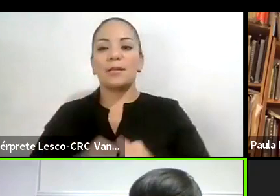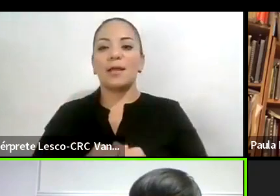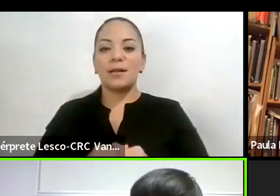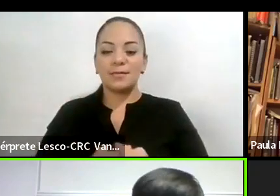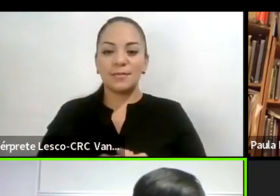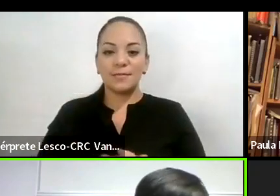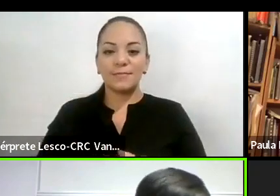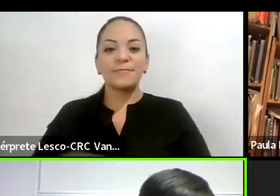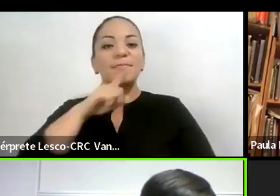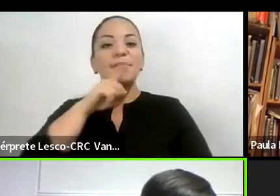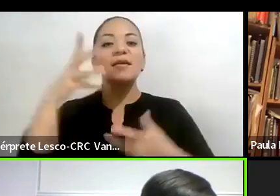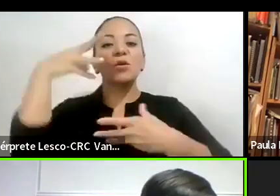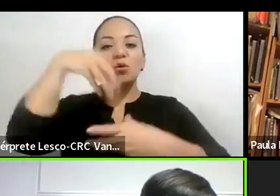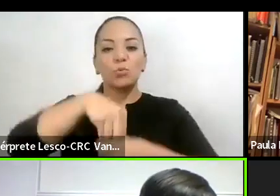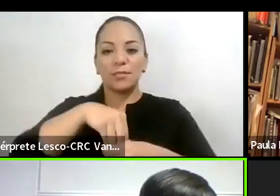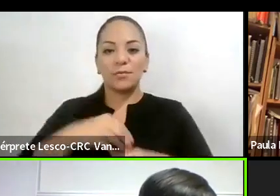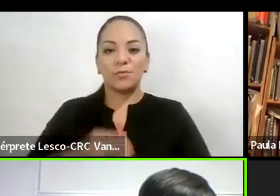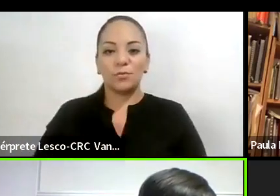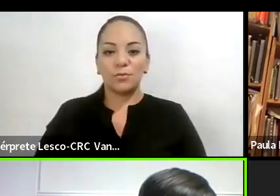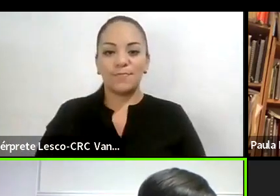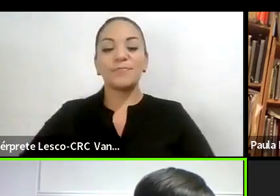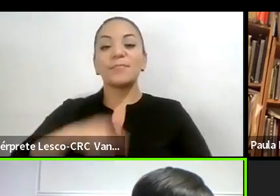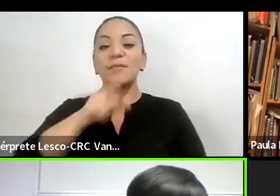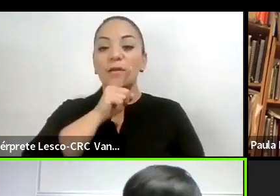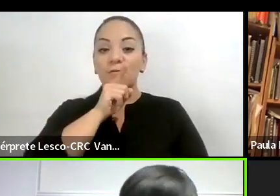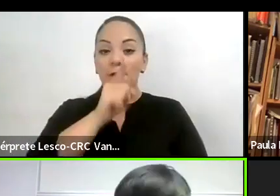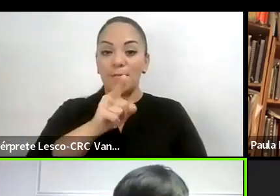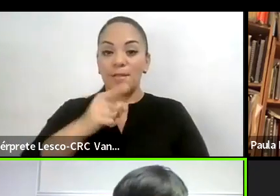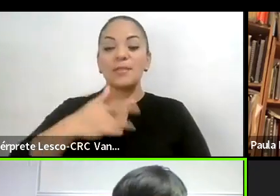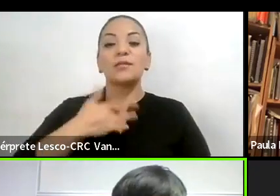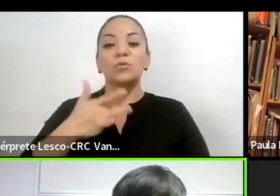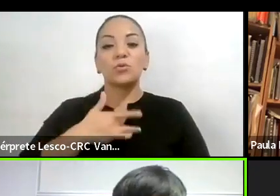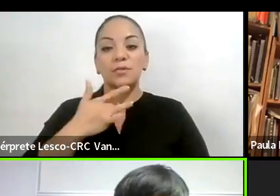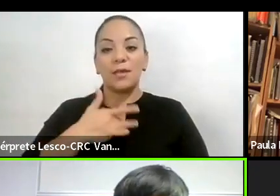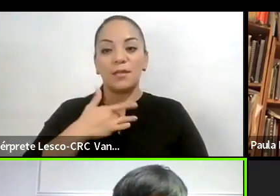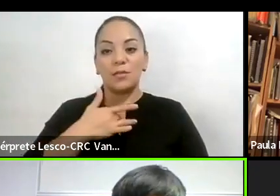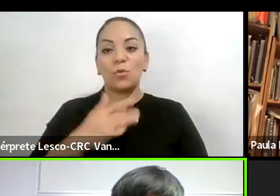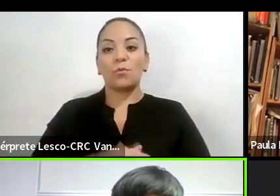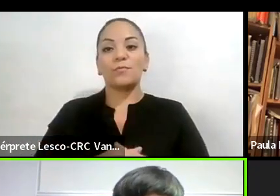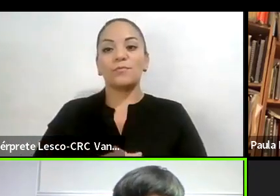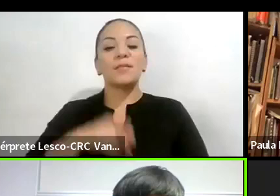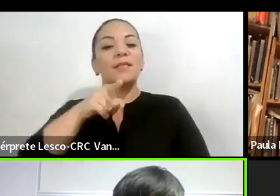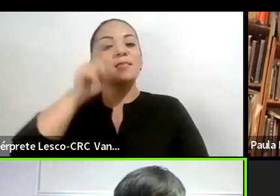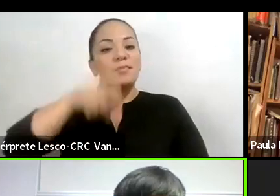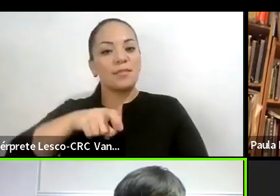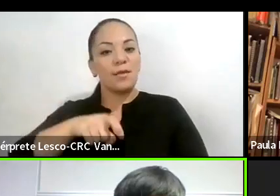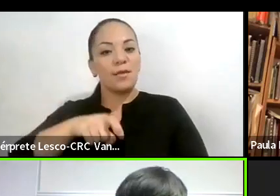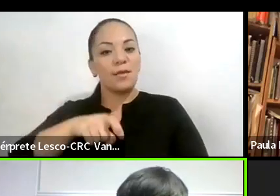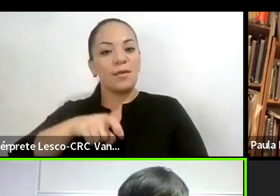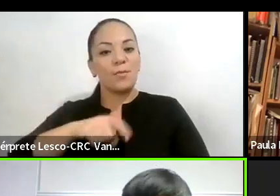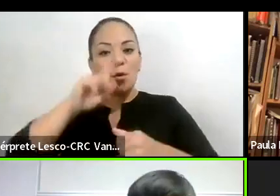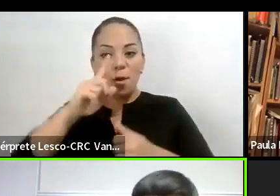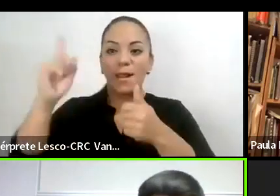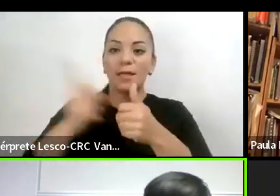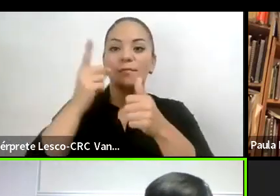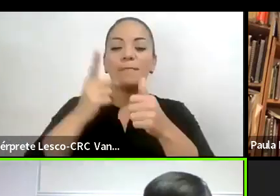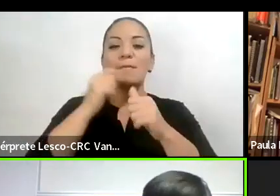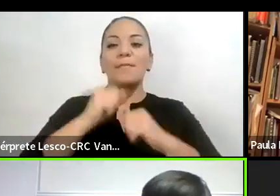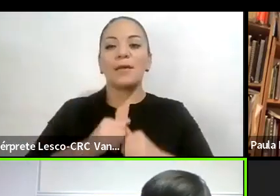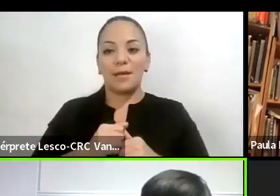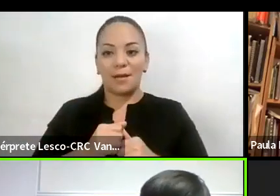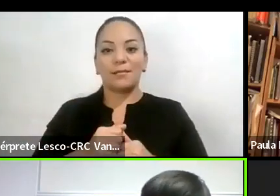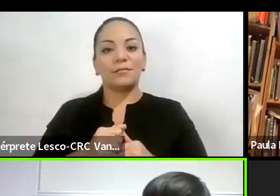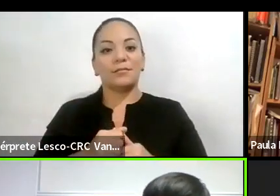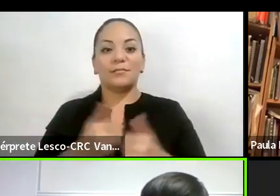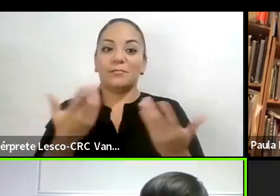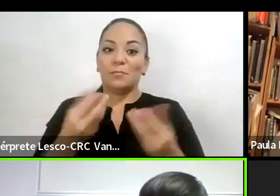son inclusivos. Realmente yo siento que este debe ser una de las primeras acciones de muchas más